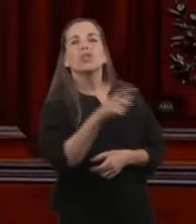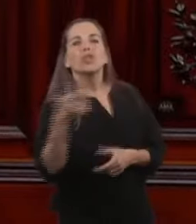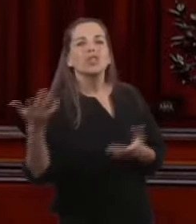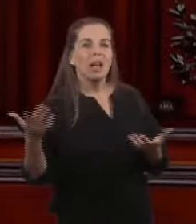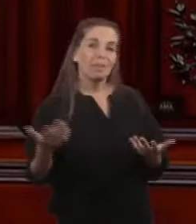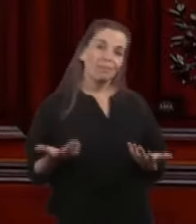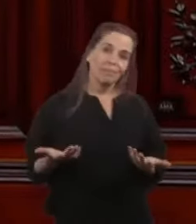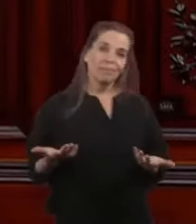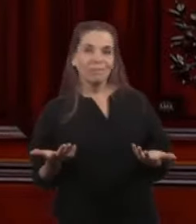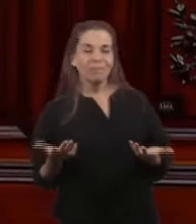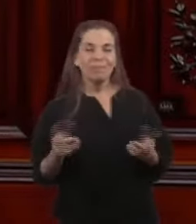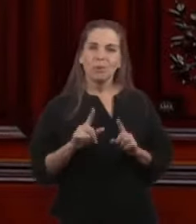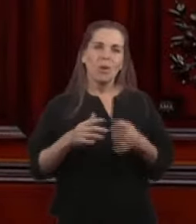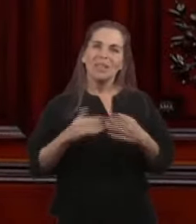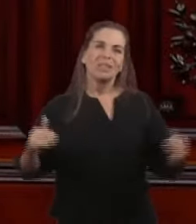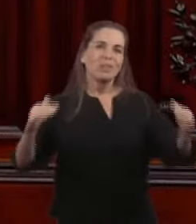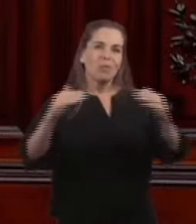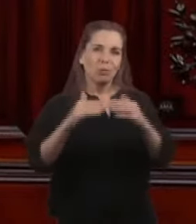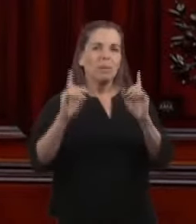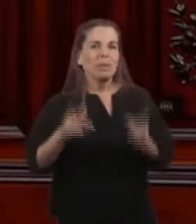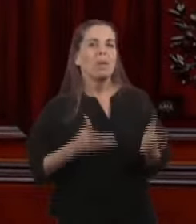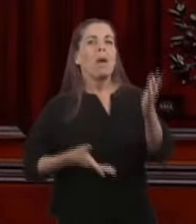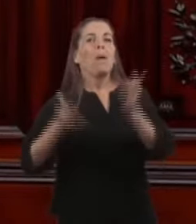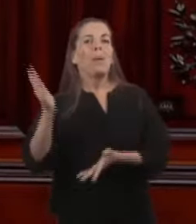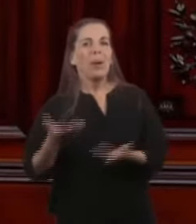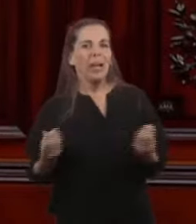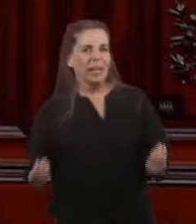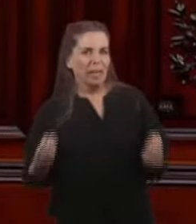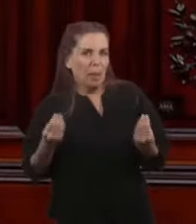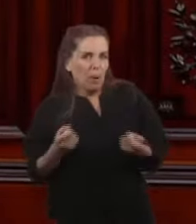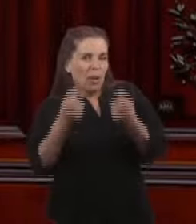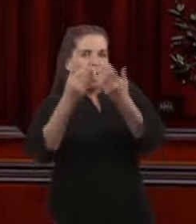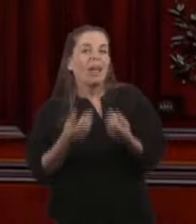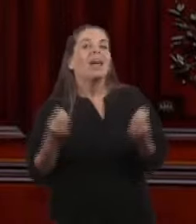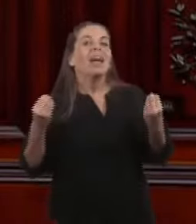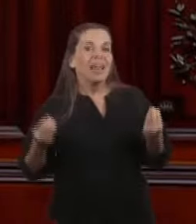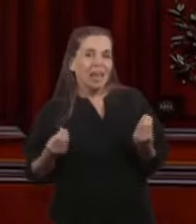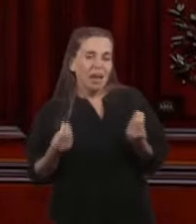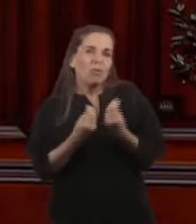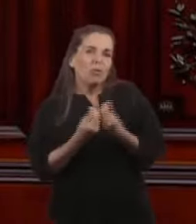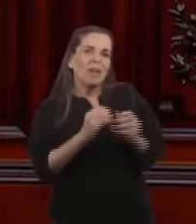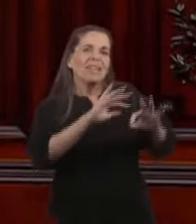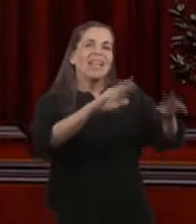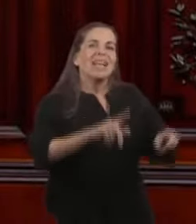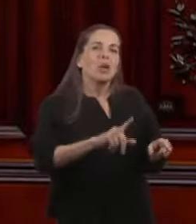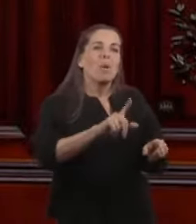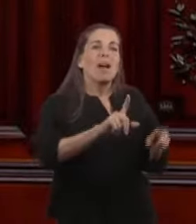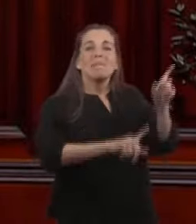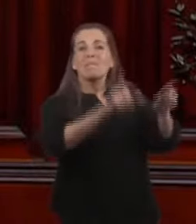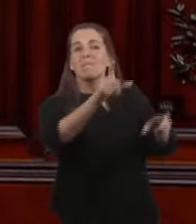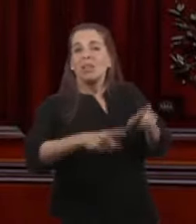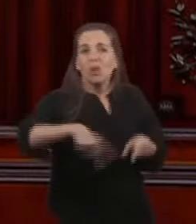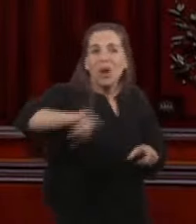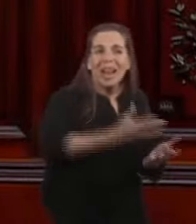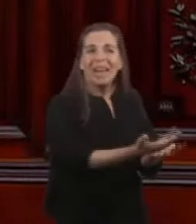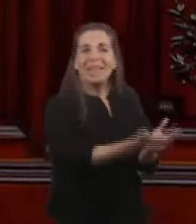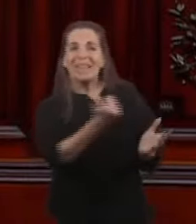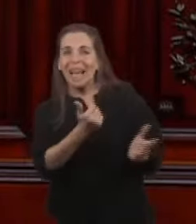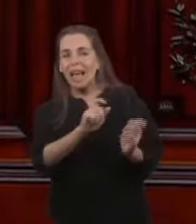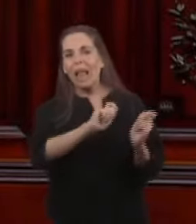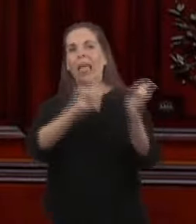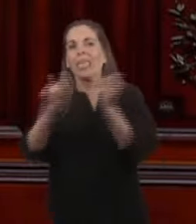extremadamente violenta porque la justicia social implica sacarle a unos para darle a otros basada en un principio